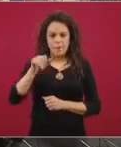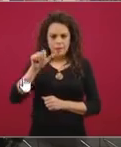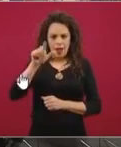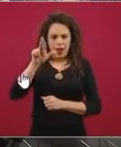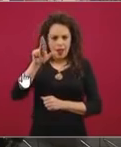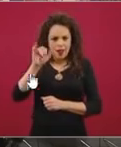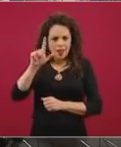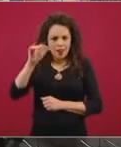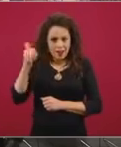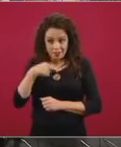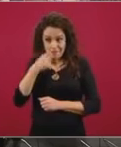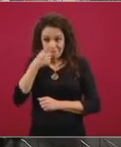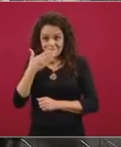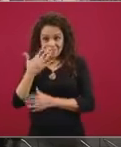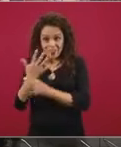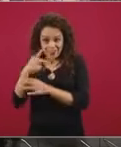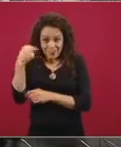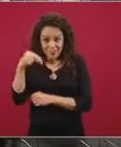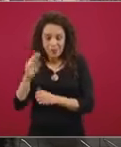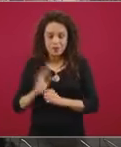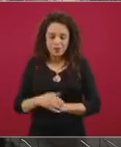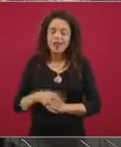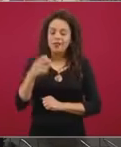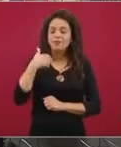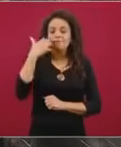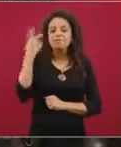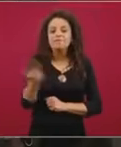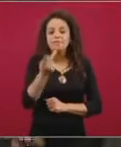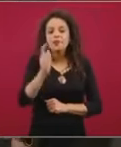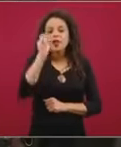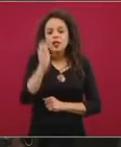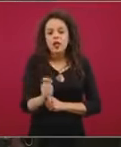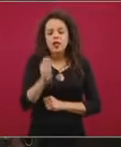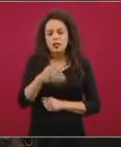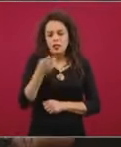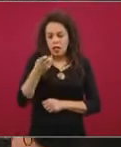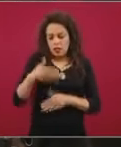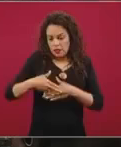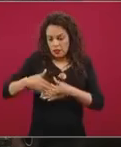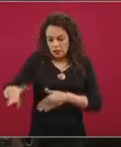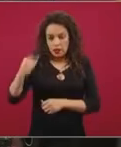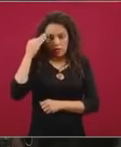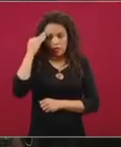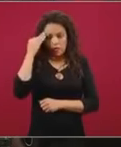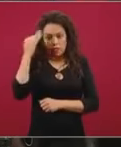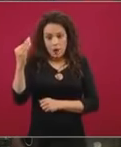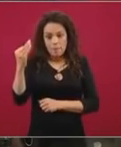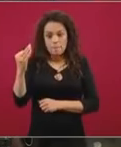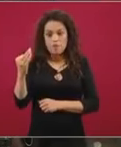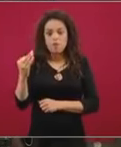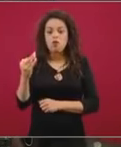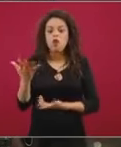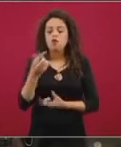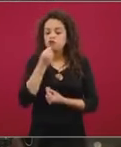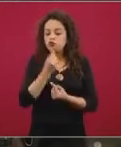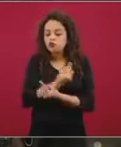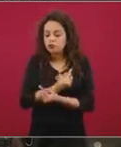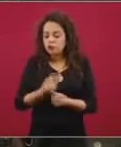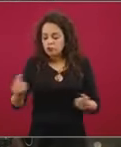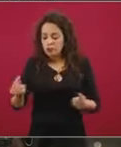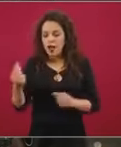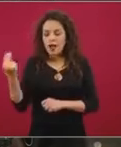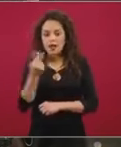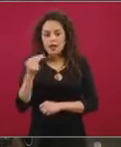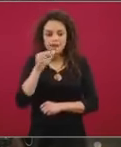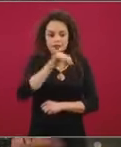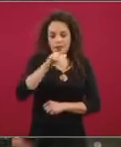tan importante es el acercamiento en este periodo de confinamiento de los pequeños hacia la lectura, porque leer